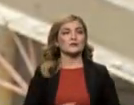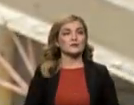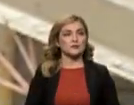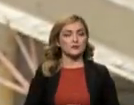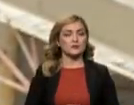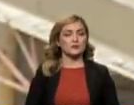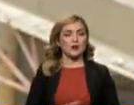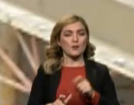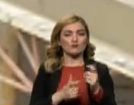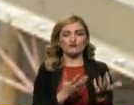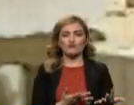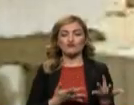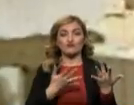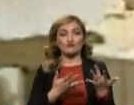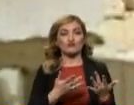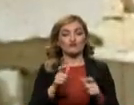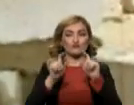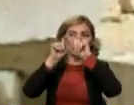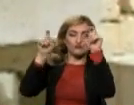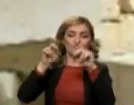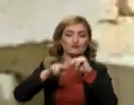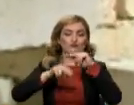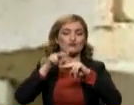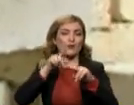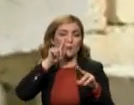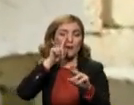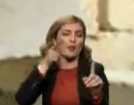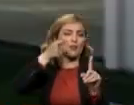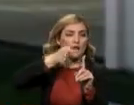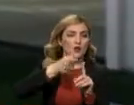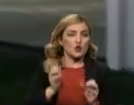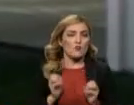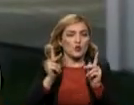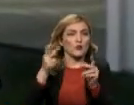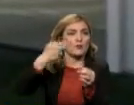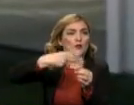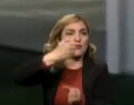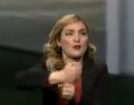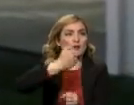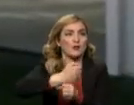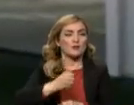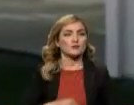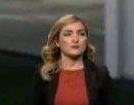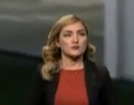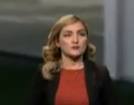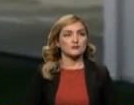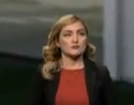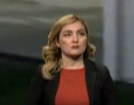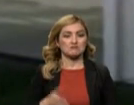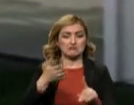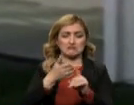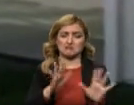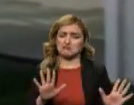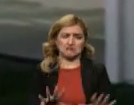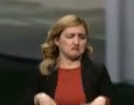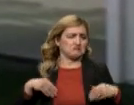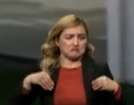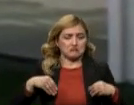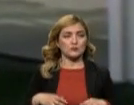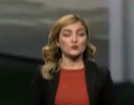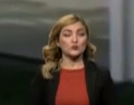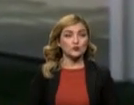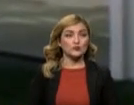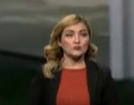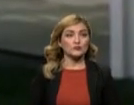produce expectativa entre los constructores por los empleos directos que generará. Nosotros tomamos el desafío y